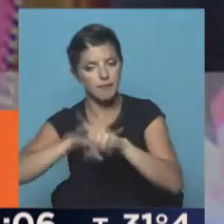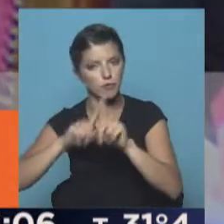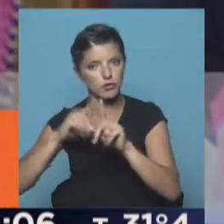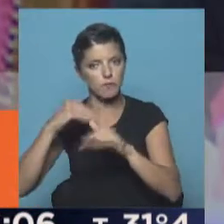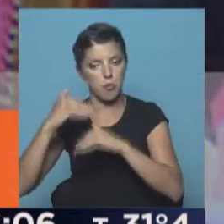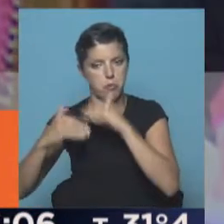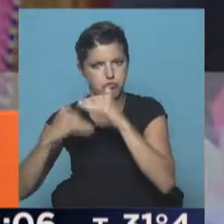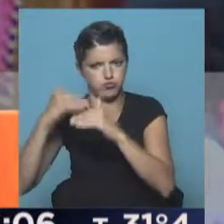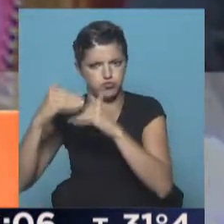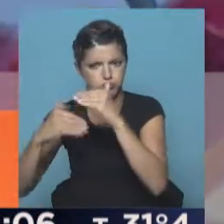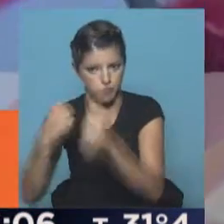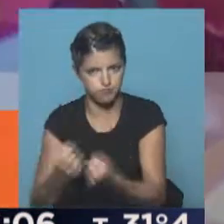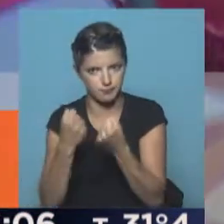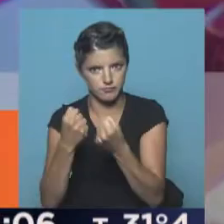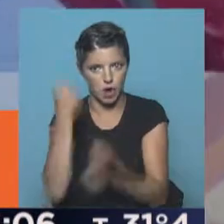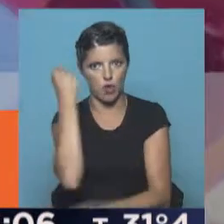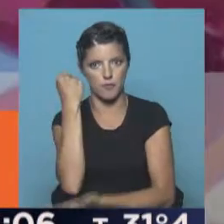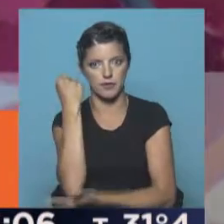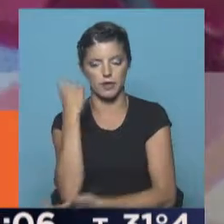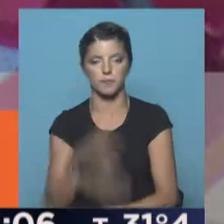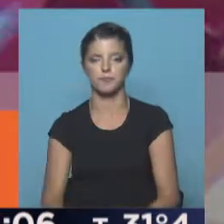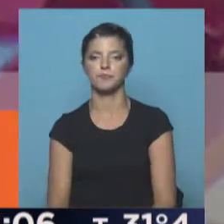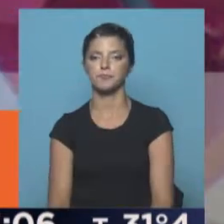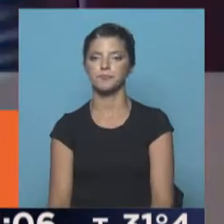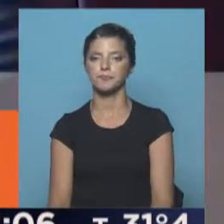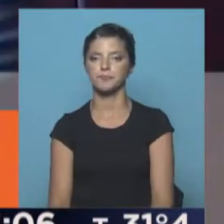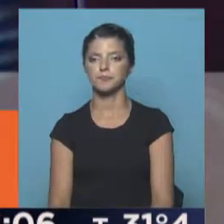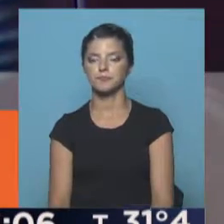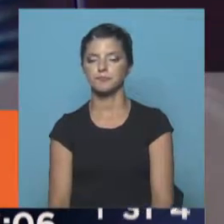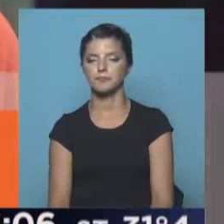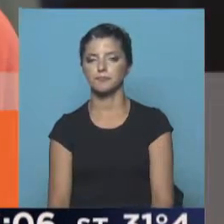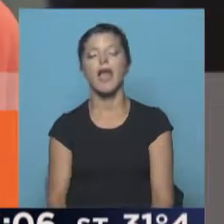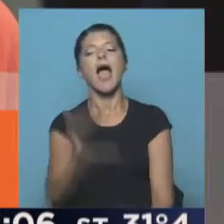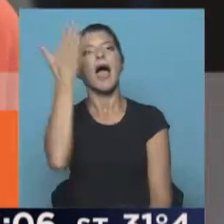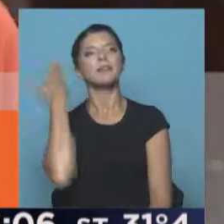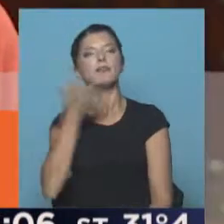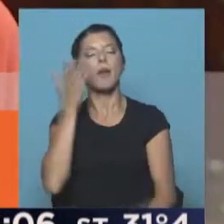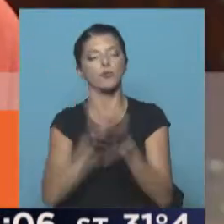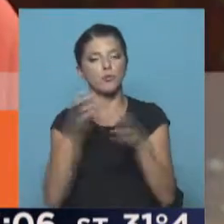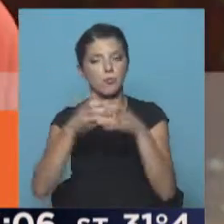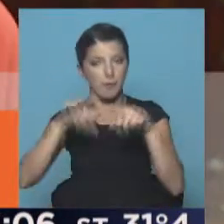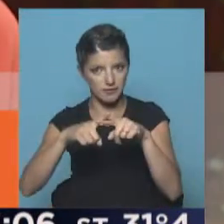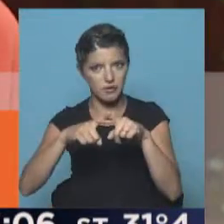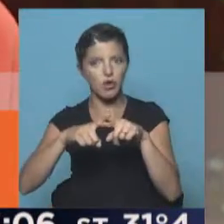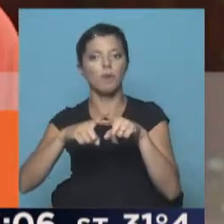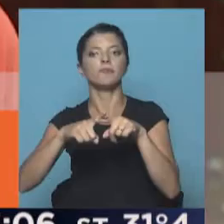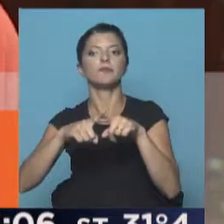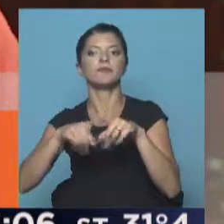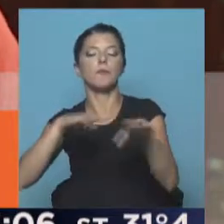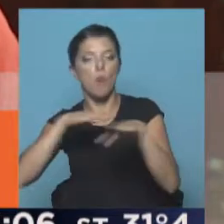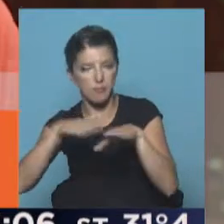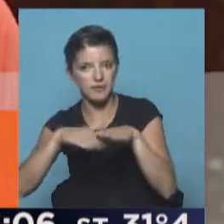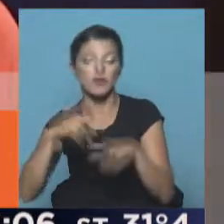con enorme energía en lo económico. Ahora, hablábamos del movimiento 5 estrellas. Decíamos, movimiento no es un partido, es un movimiento, así